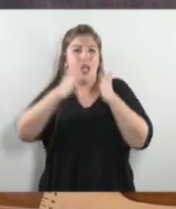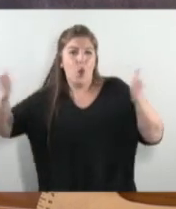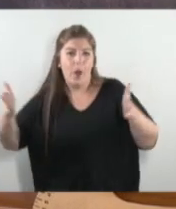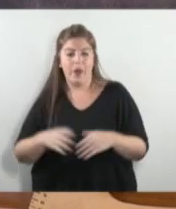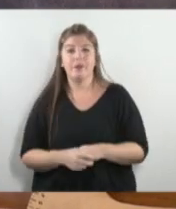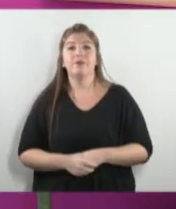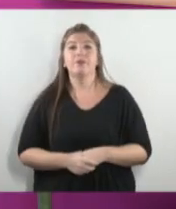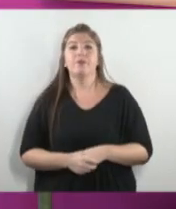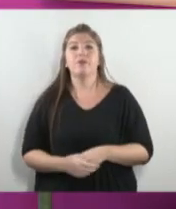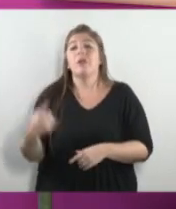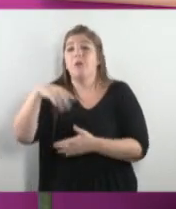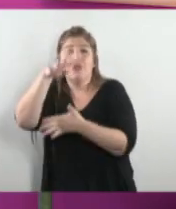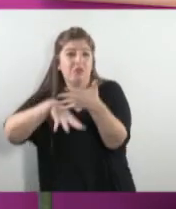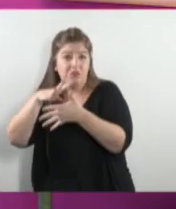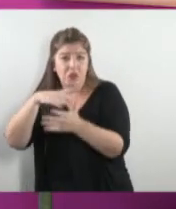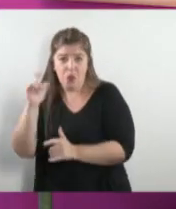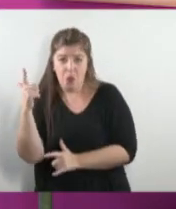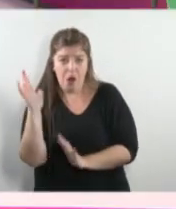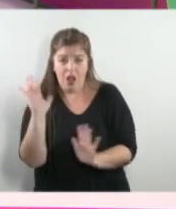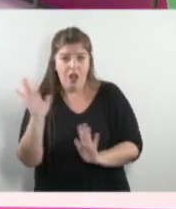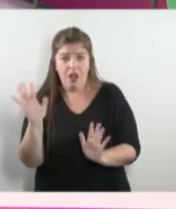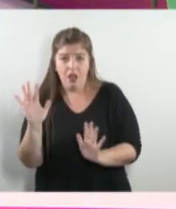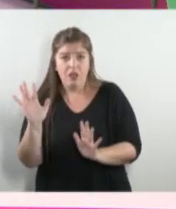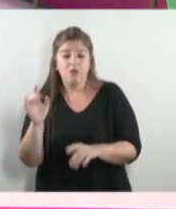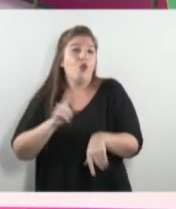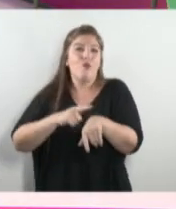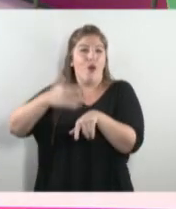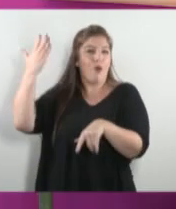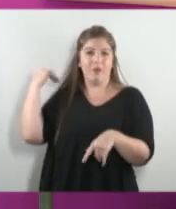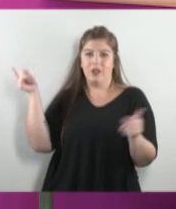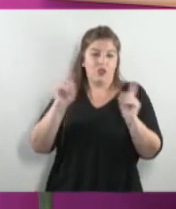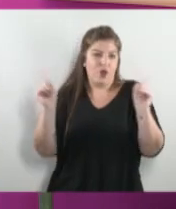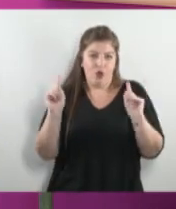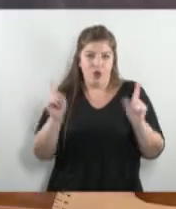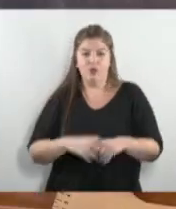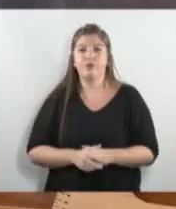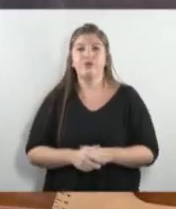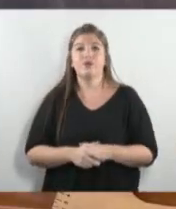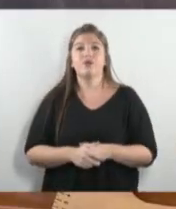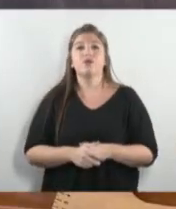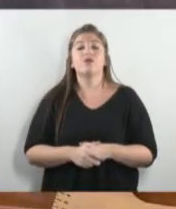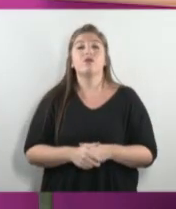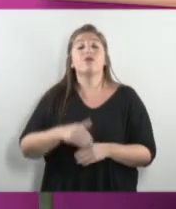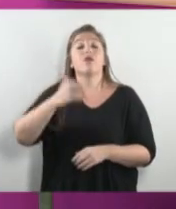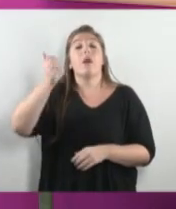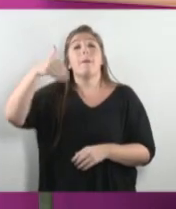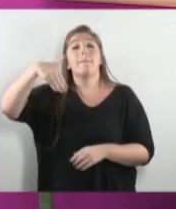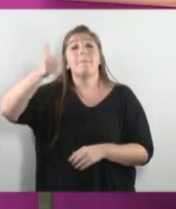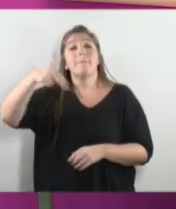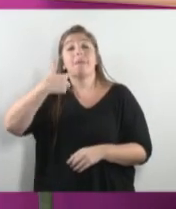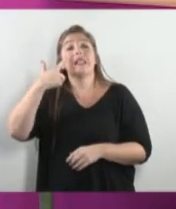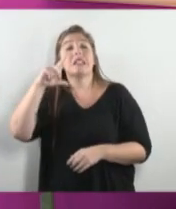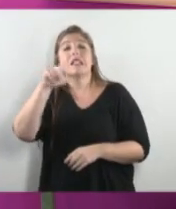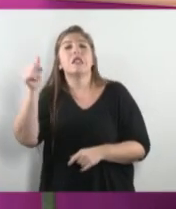no hubo ningún texto, ¿no? En ese momento, no. No, no. Que tomara partido. Por Mansilla cuenta un poco la